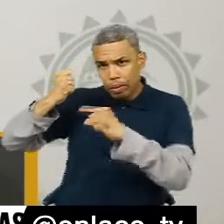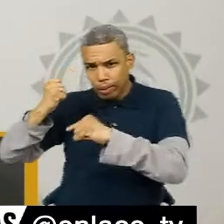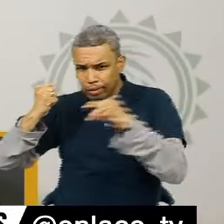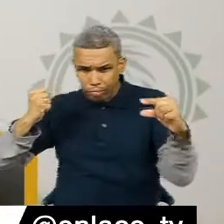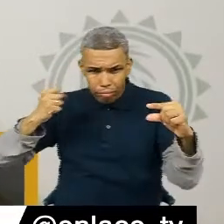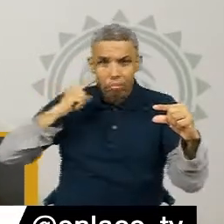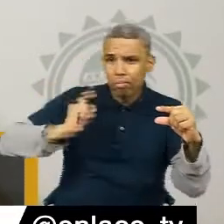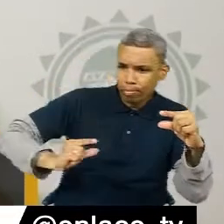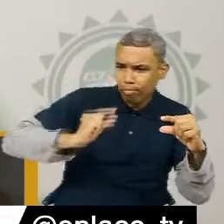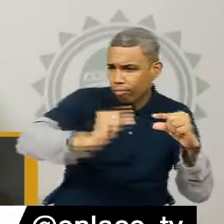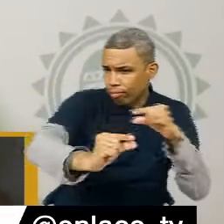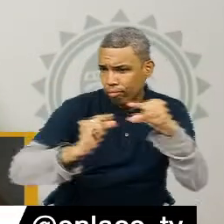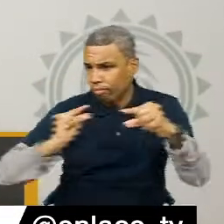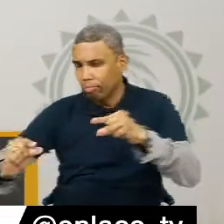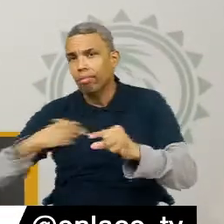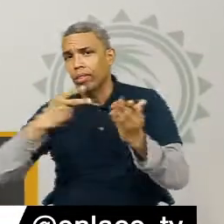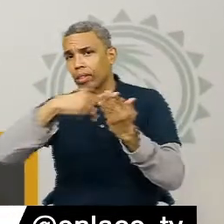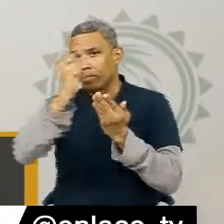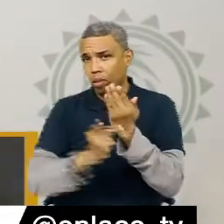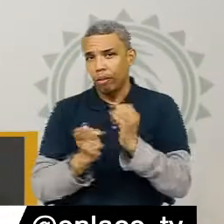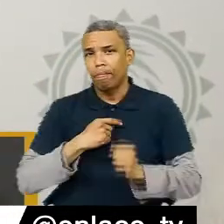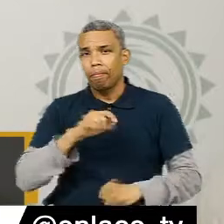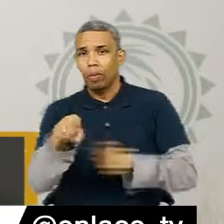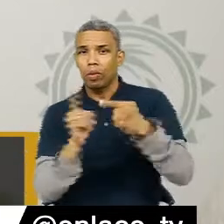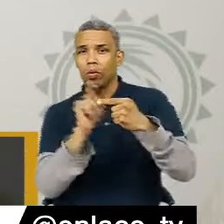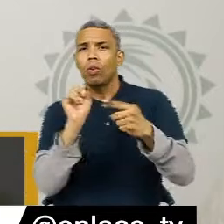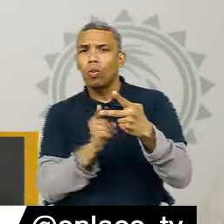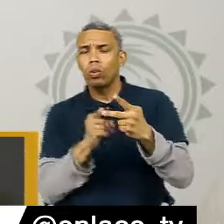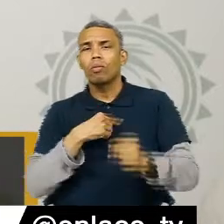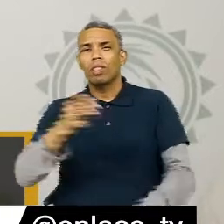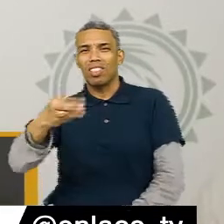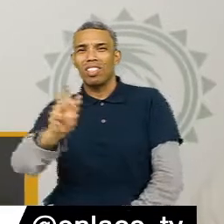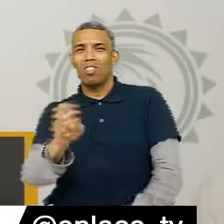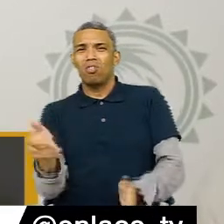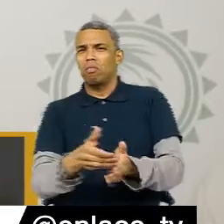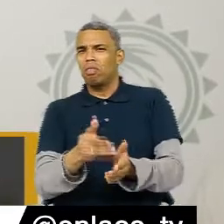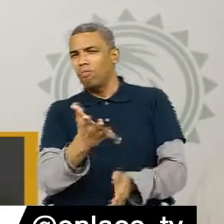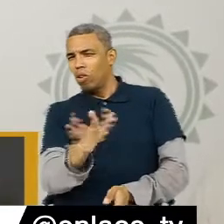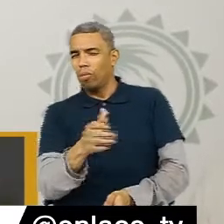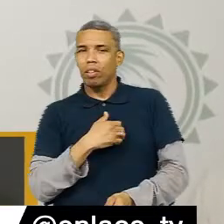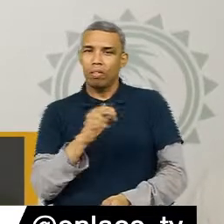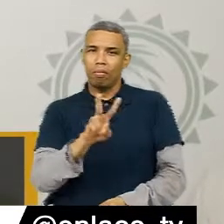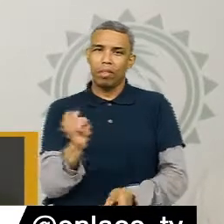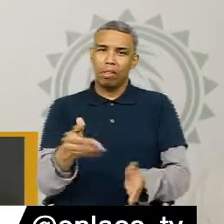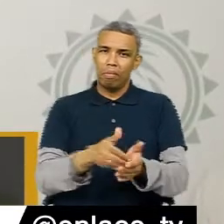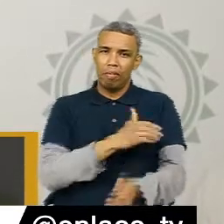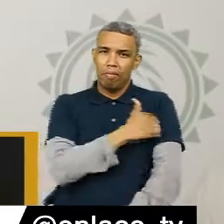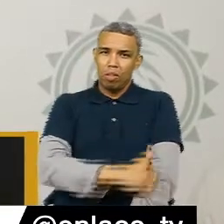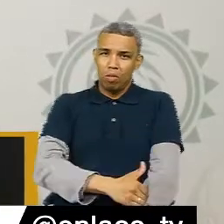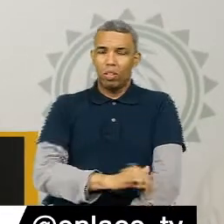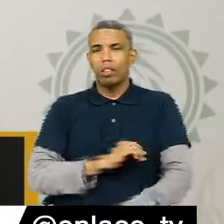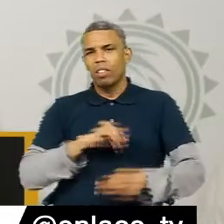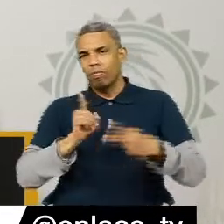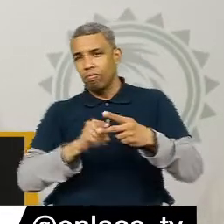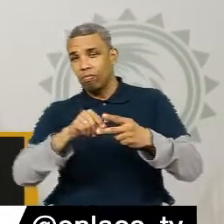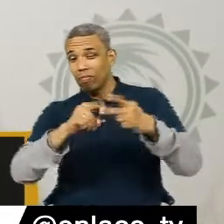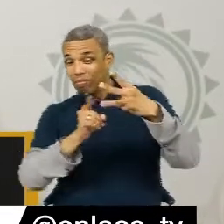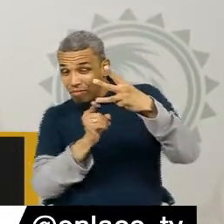una adición por alrededor de 18 mil millones de pesos, 20 mil millones de pesos, y vienen otros dos proyectos de acuerdo